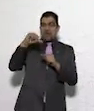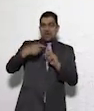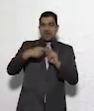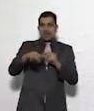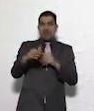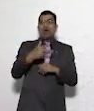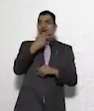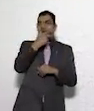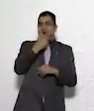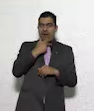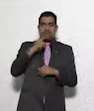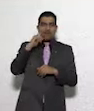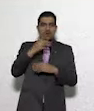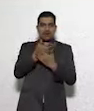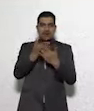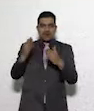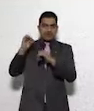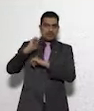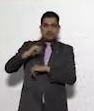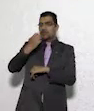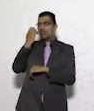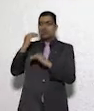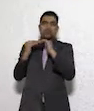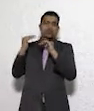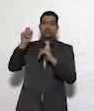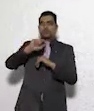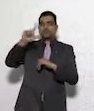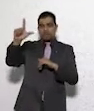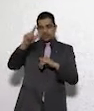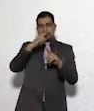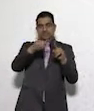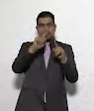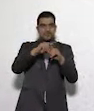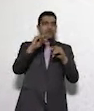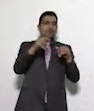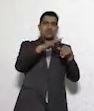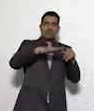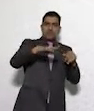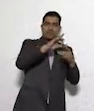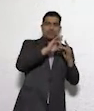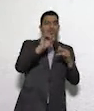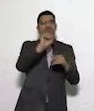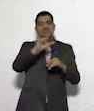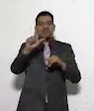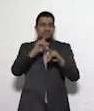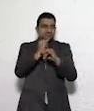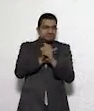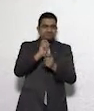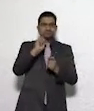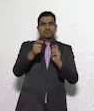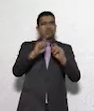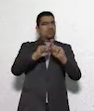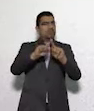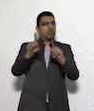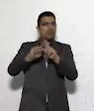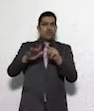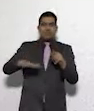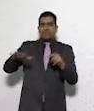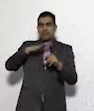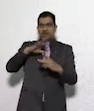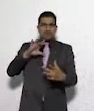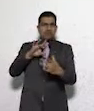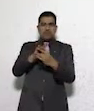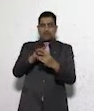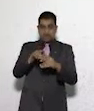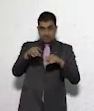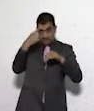academia, sociedad civil, autoridades y expertos extranjeros, pensaremos juntas y juntos sobre las mejores